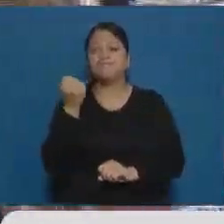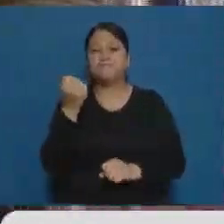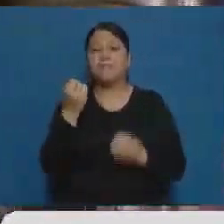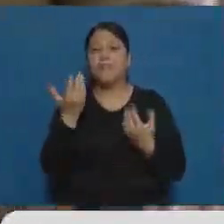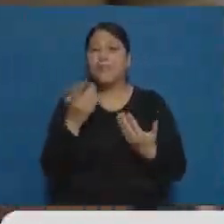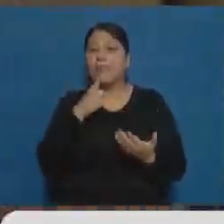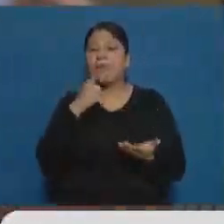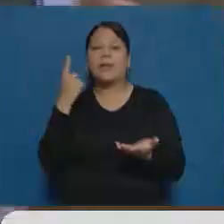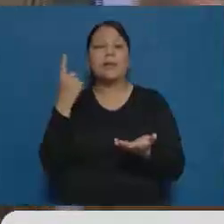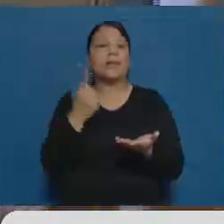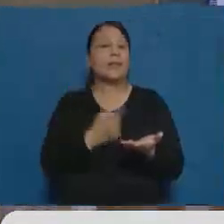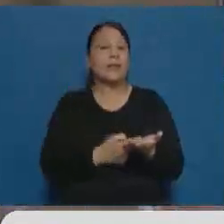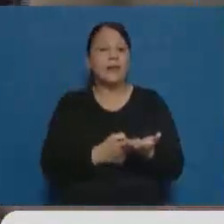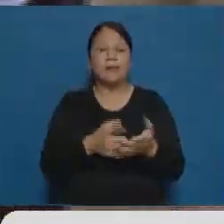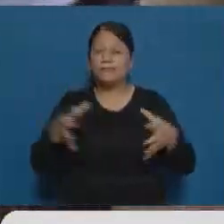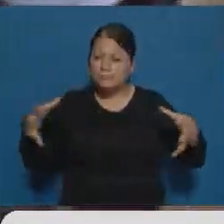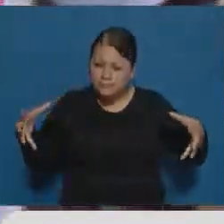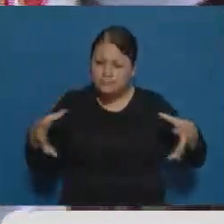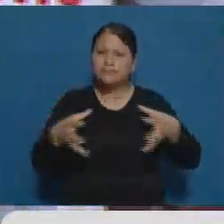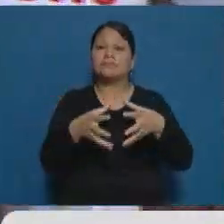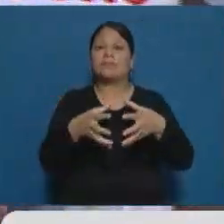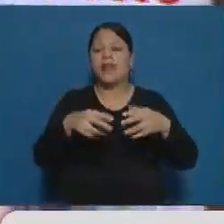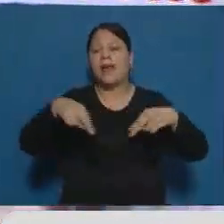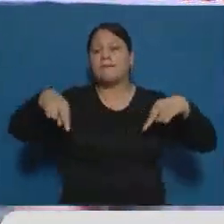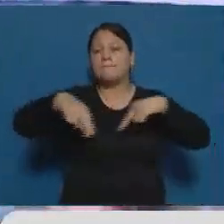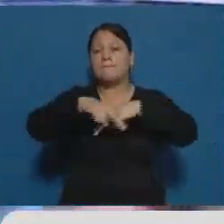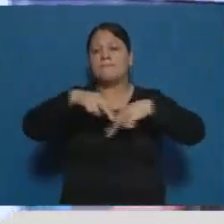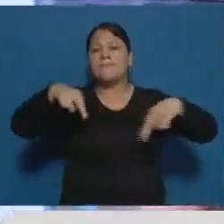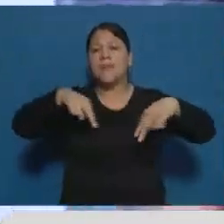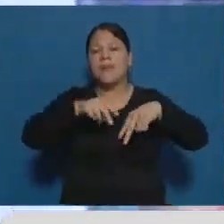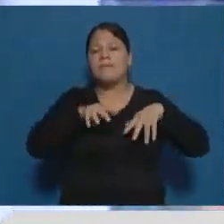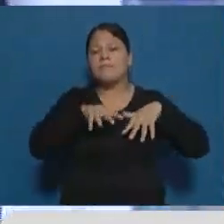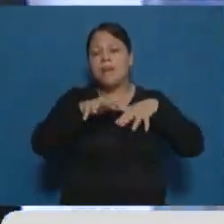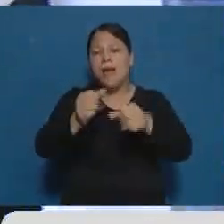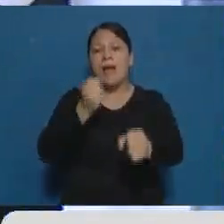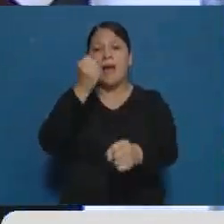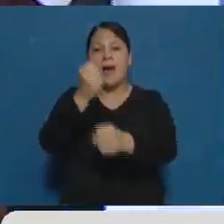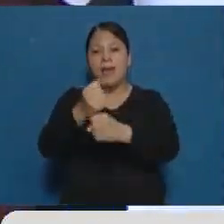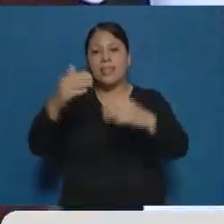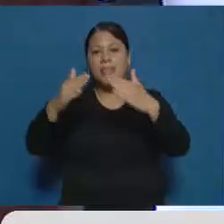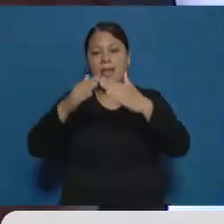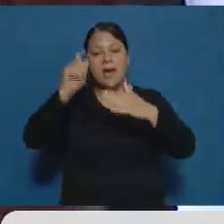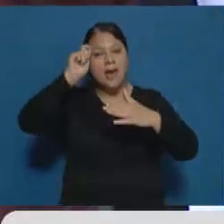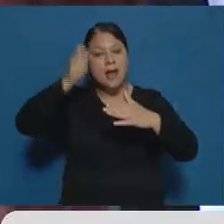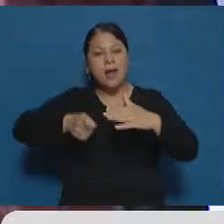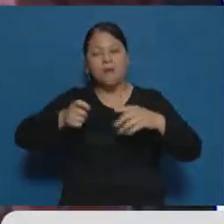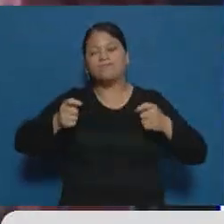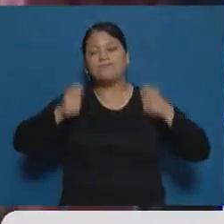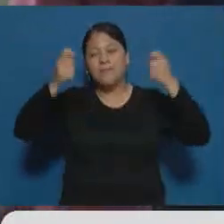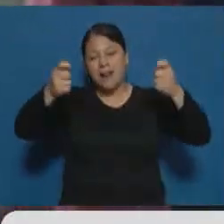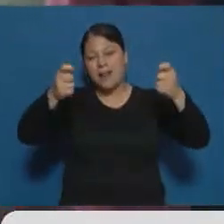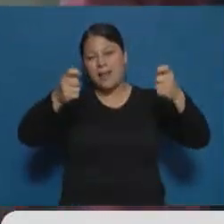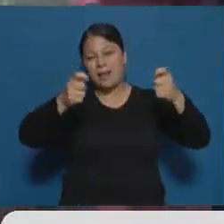se han decidido reunirse aquí en la peatonal para marchar hasta tribunales con carteles que piden justicia